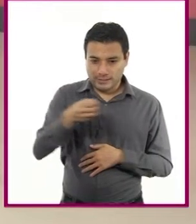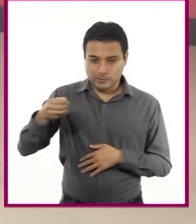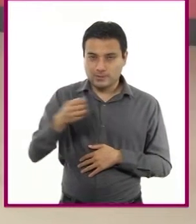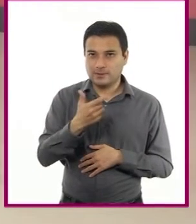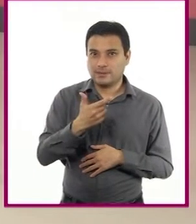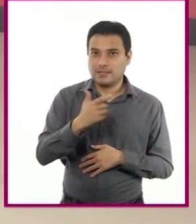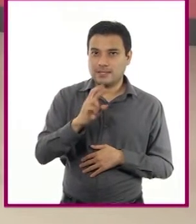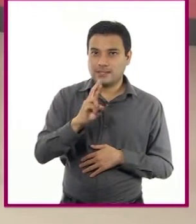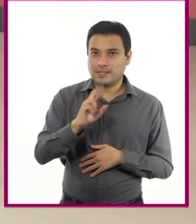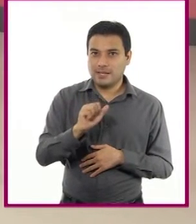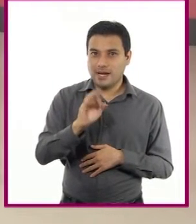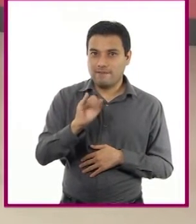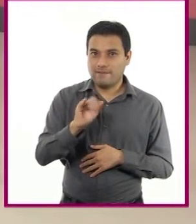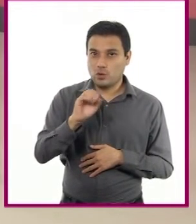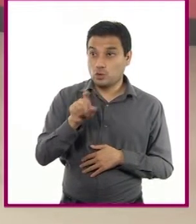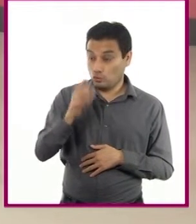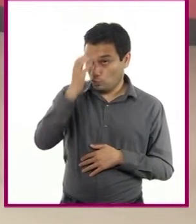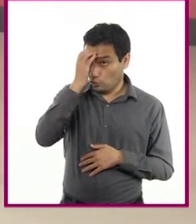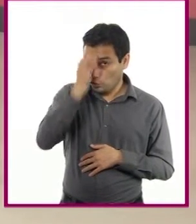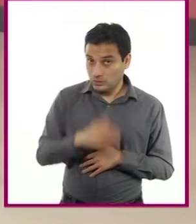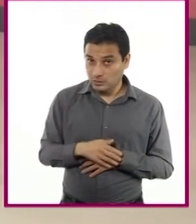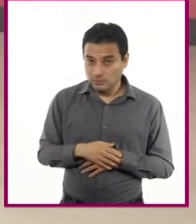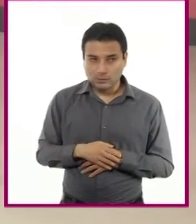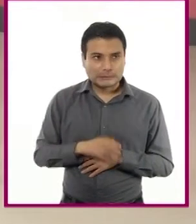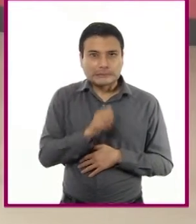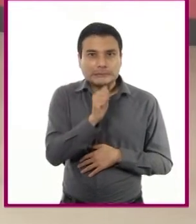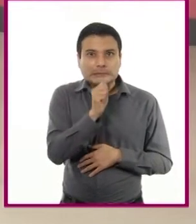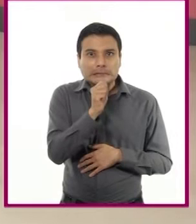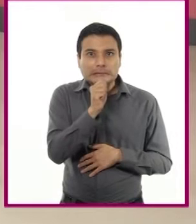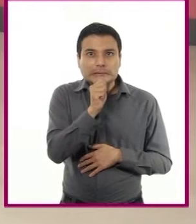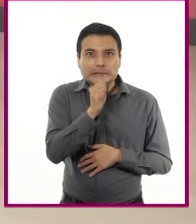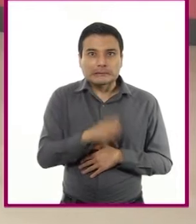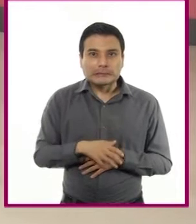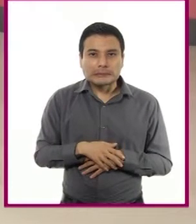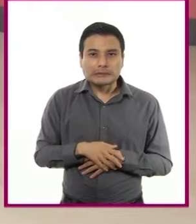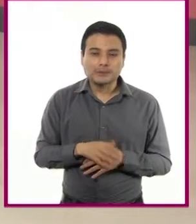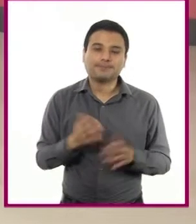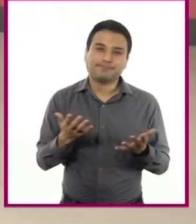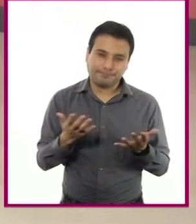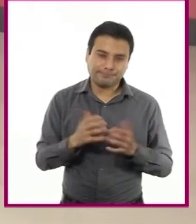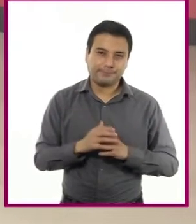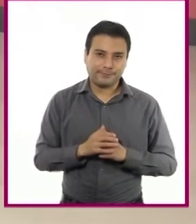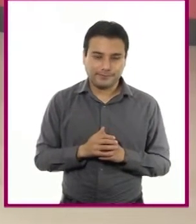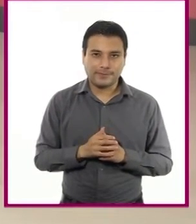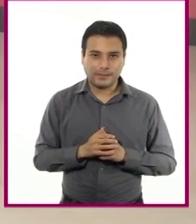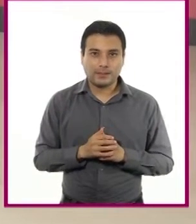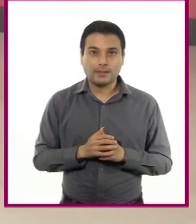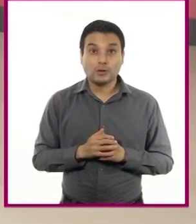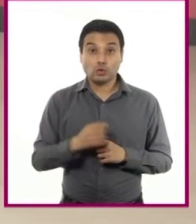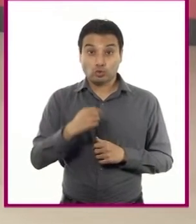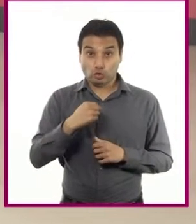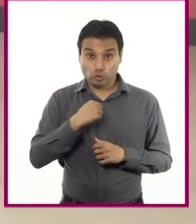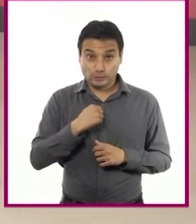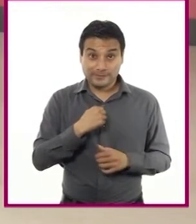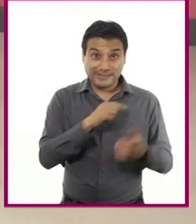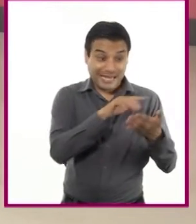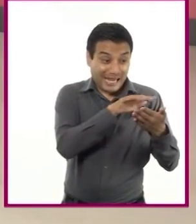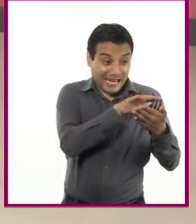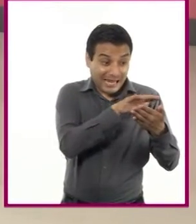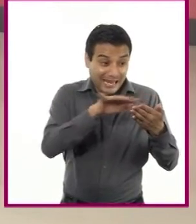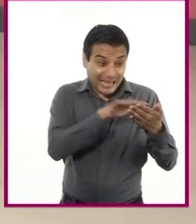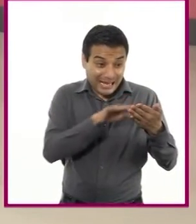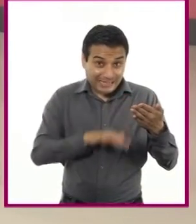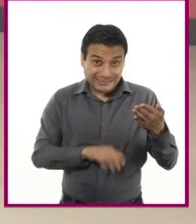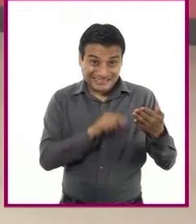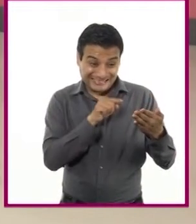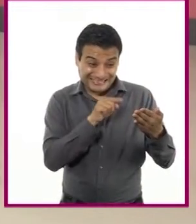que no. Los organizadores gráficos son representaciones visuales de conocimientos que